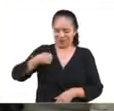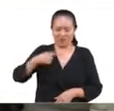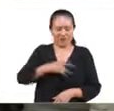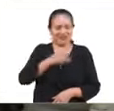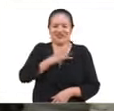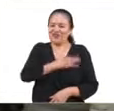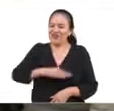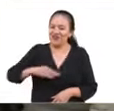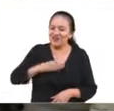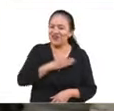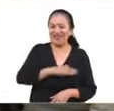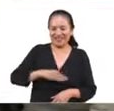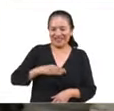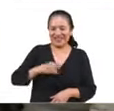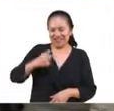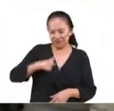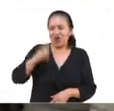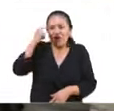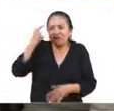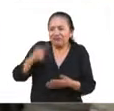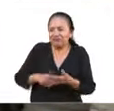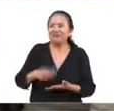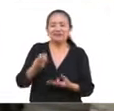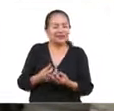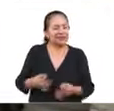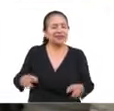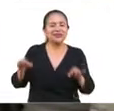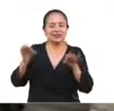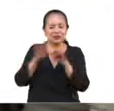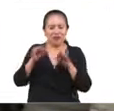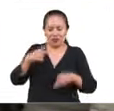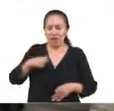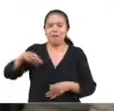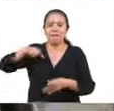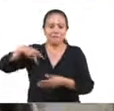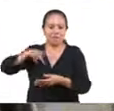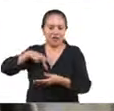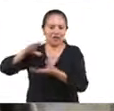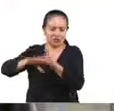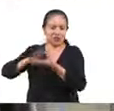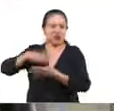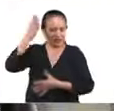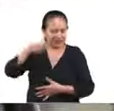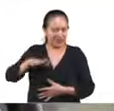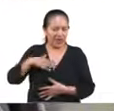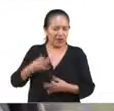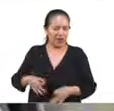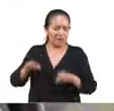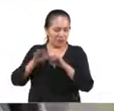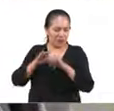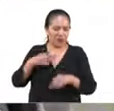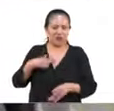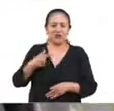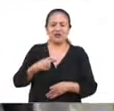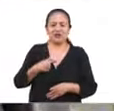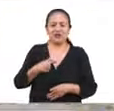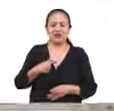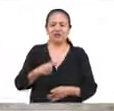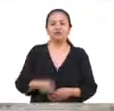feliz de trabajar y yo creo que es una parte muy importante que mi esposo valora también. Como mujeres